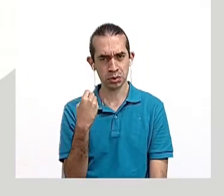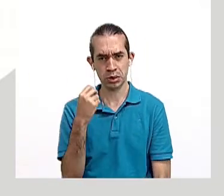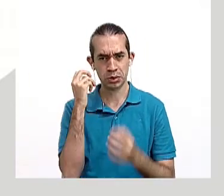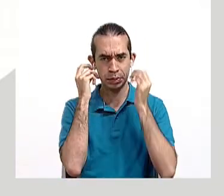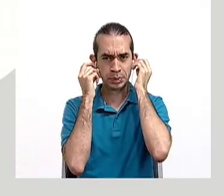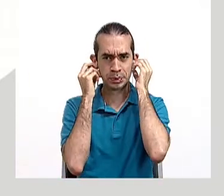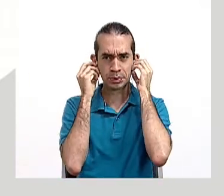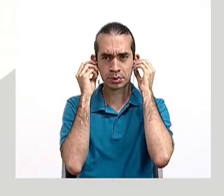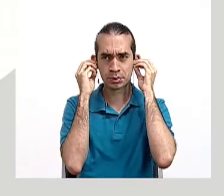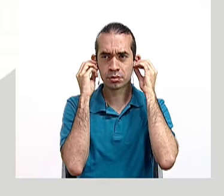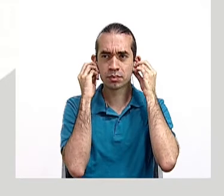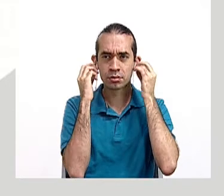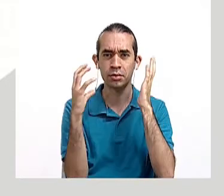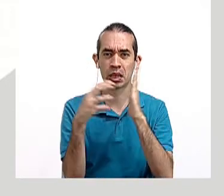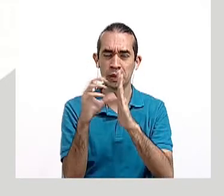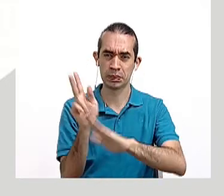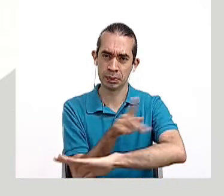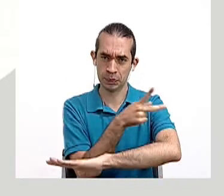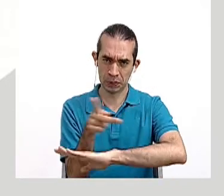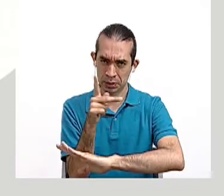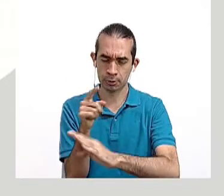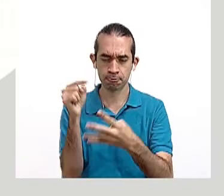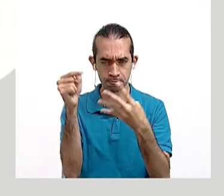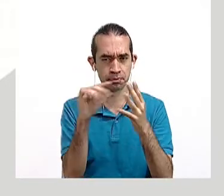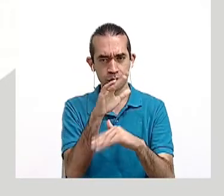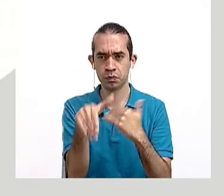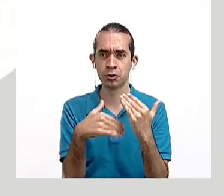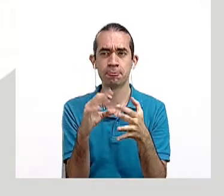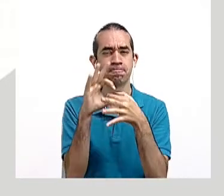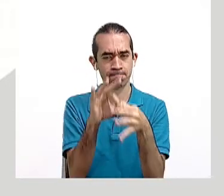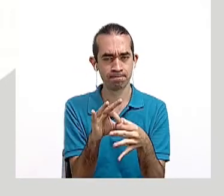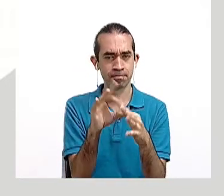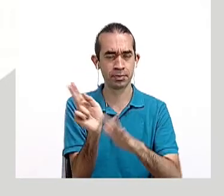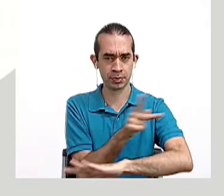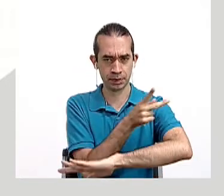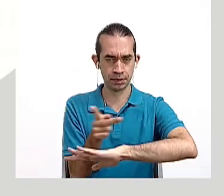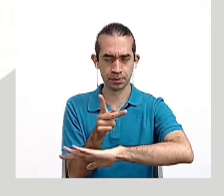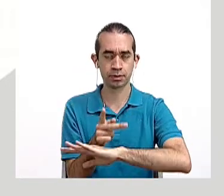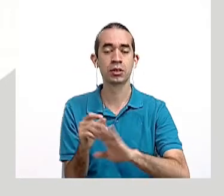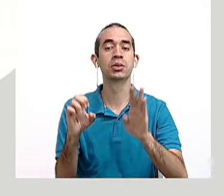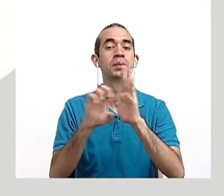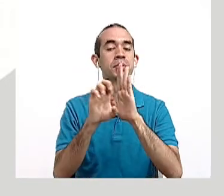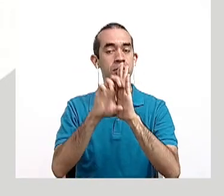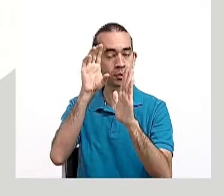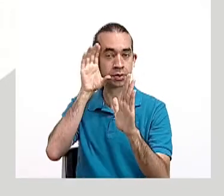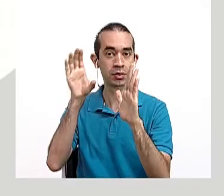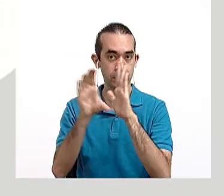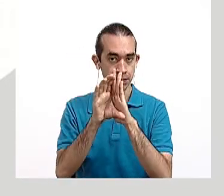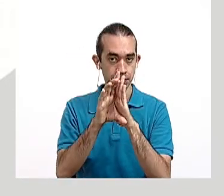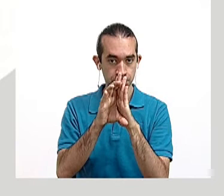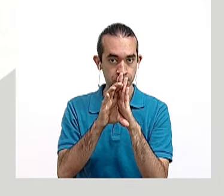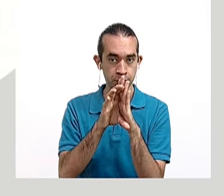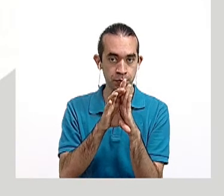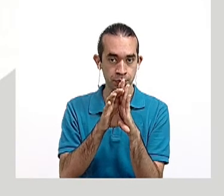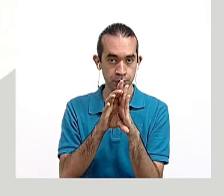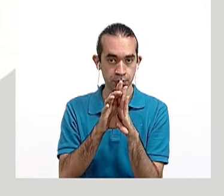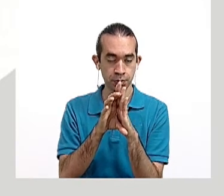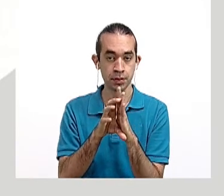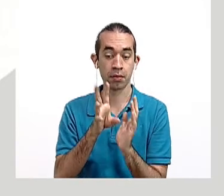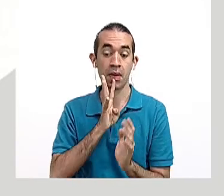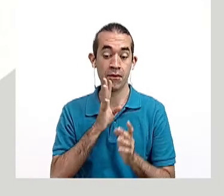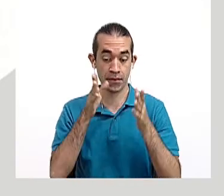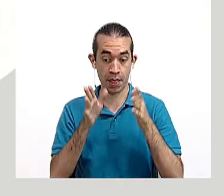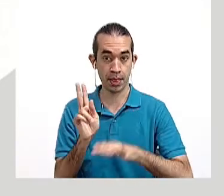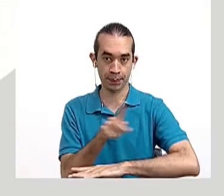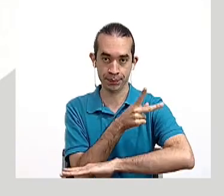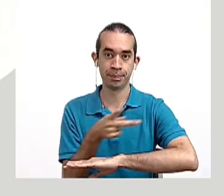mencionado propios de la lírica. Por ejemplo, las imágenes, el hablante